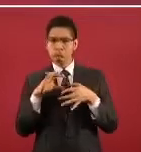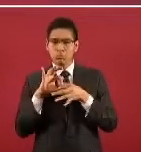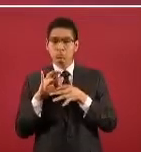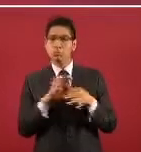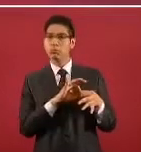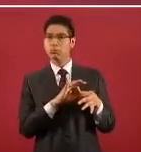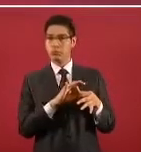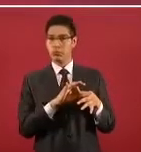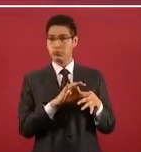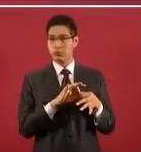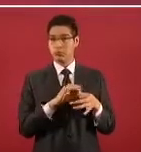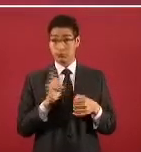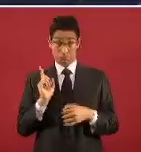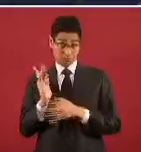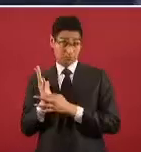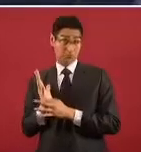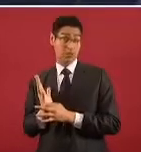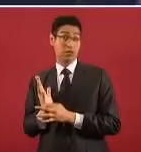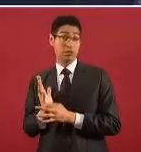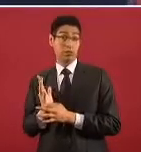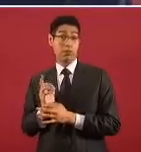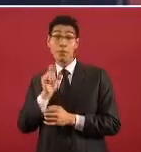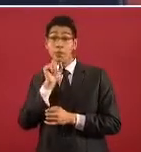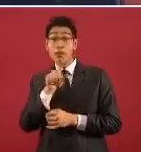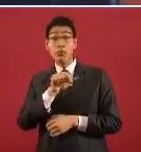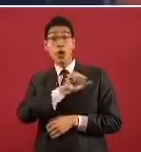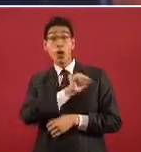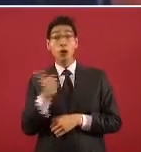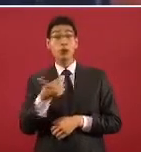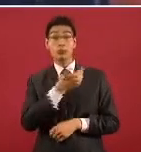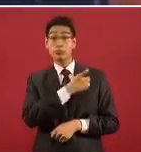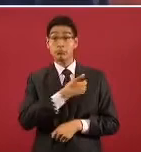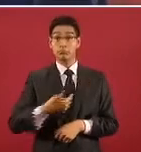logra que esté junto a él